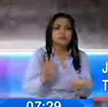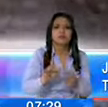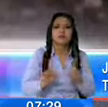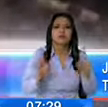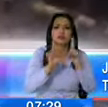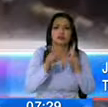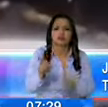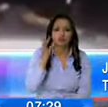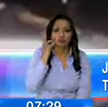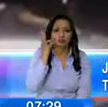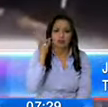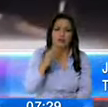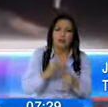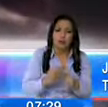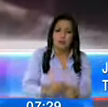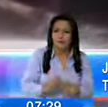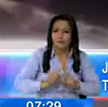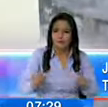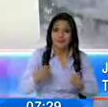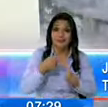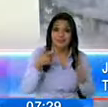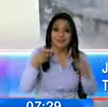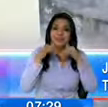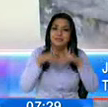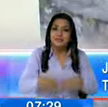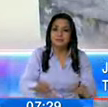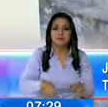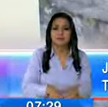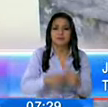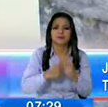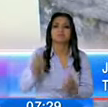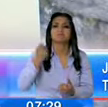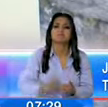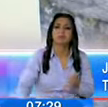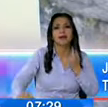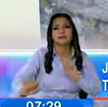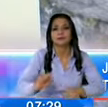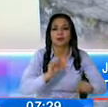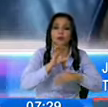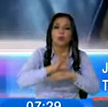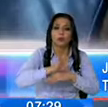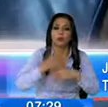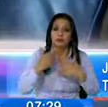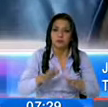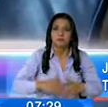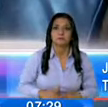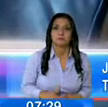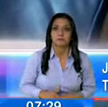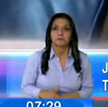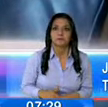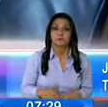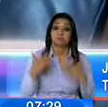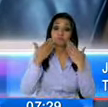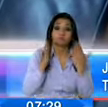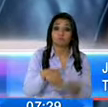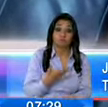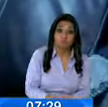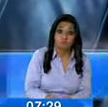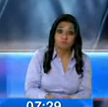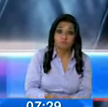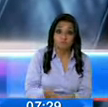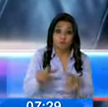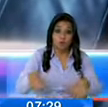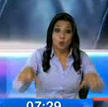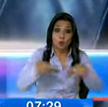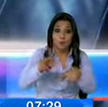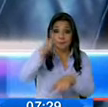quien desde septiembre inició un periplo turístico por su país natal, Ecuador. No se sabe si llega a irse a esas